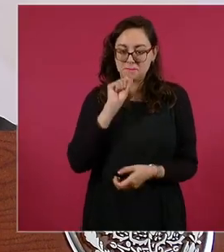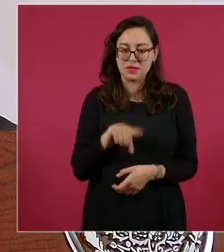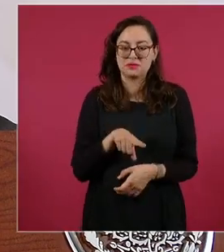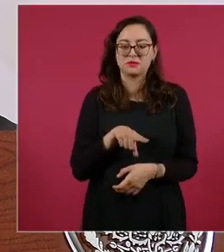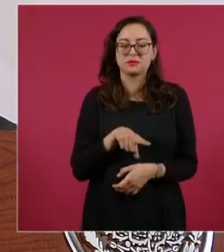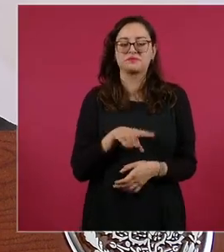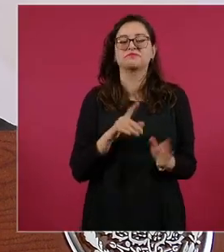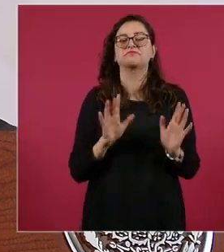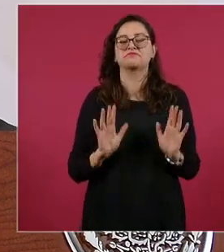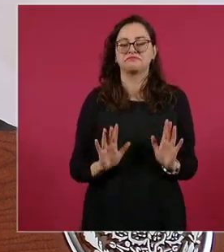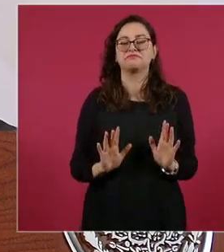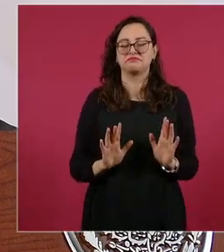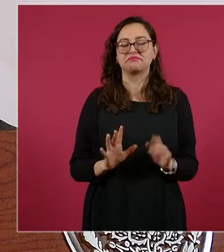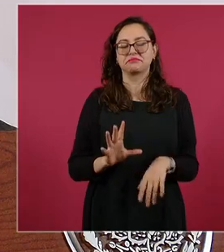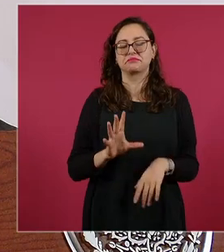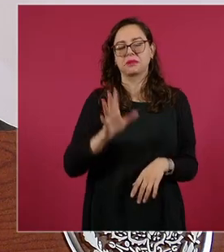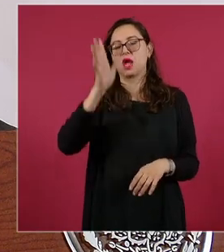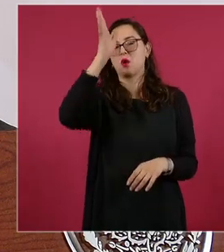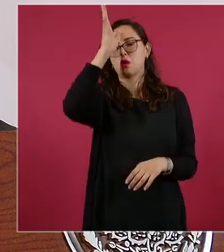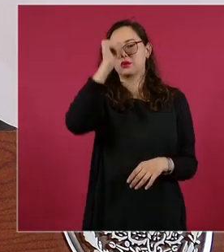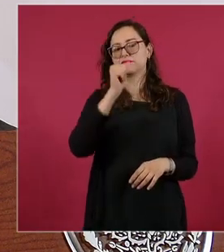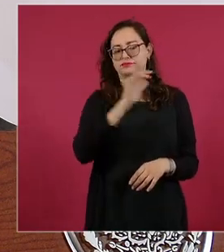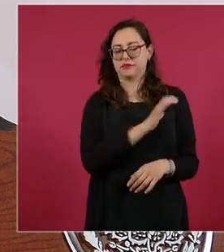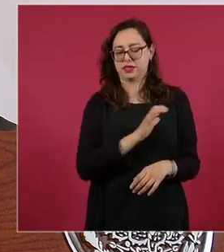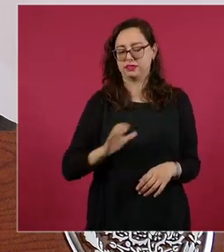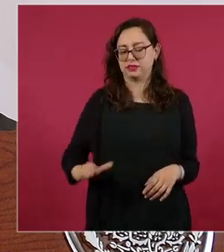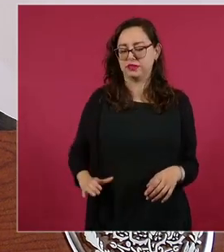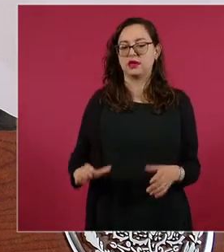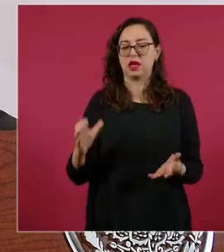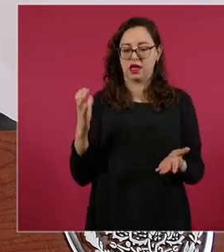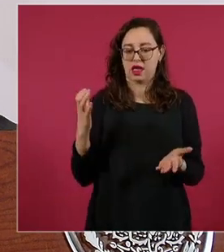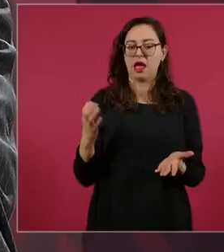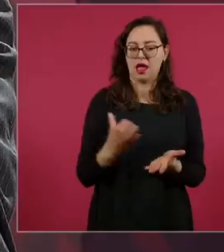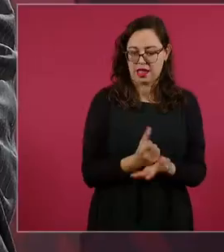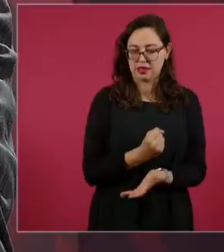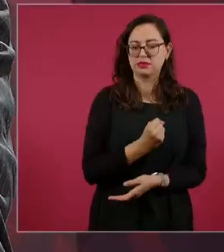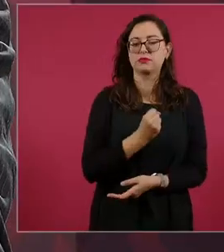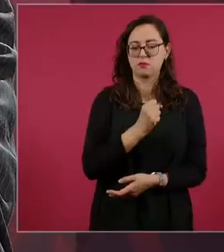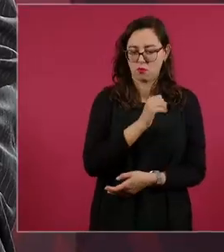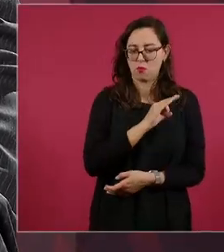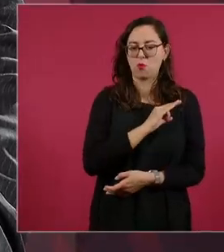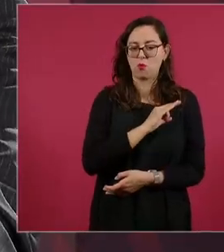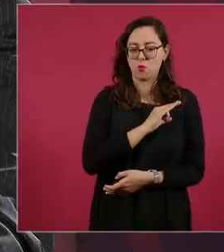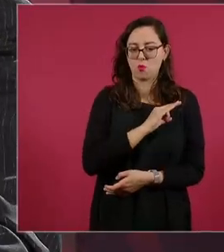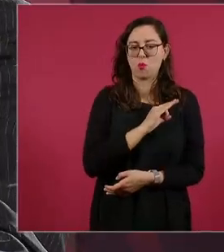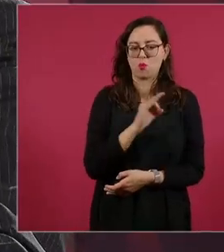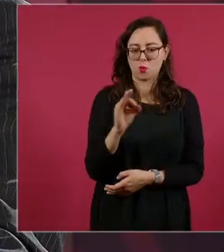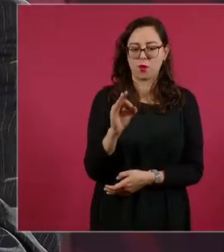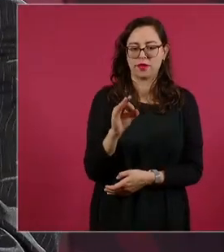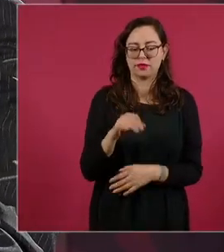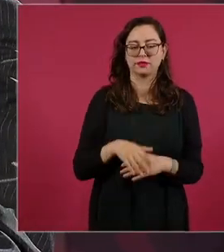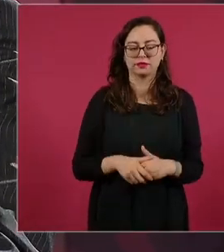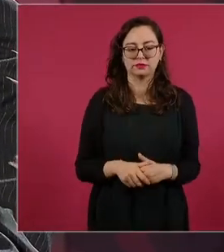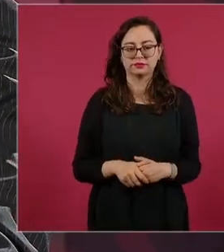te vamos a dejar pasar no te vamos a regalar